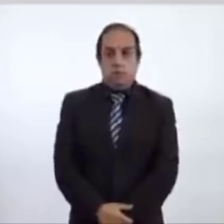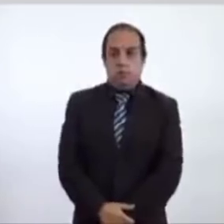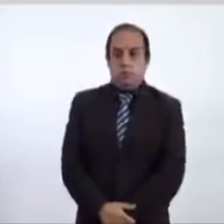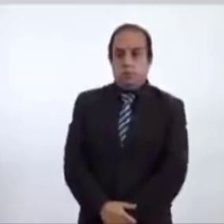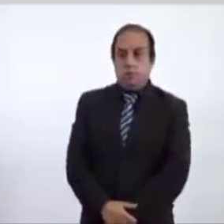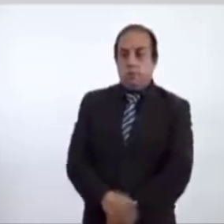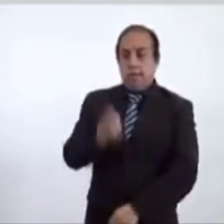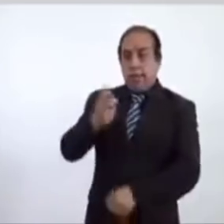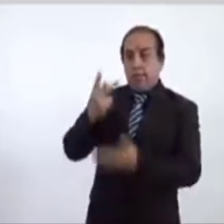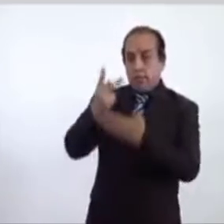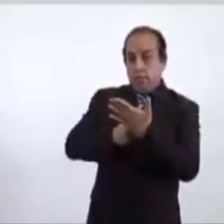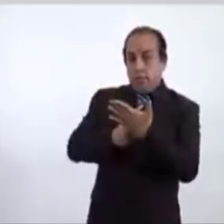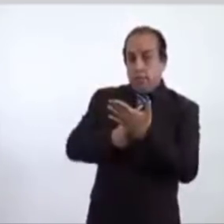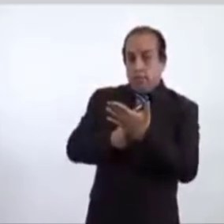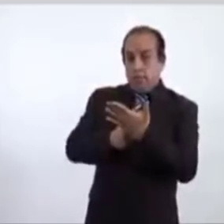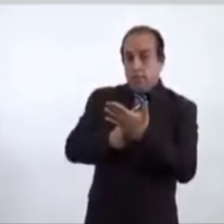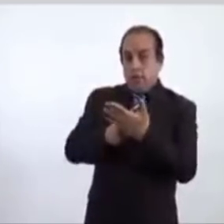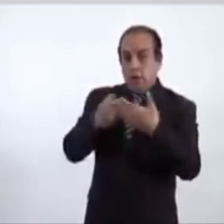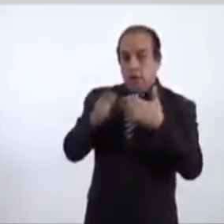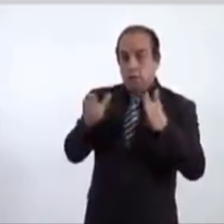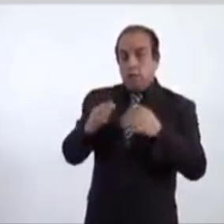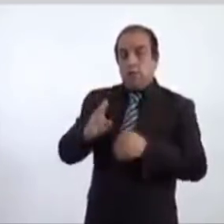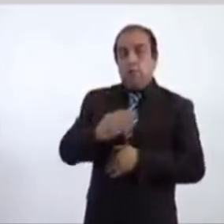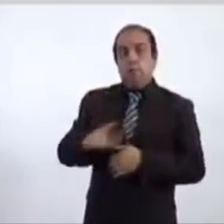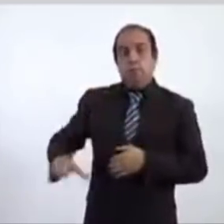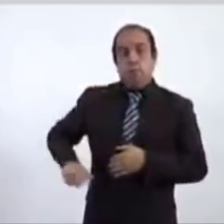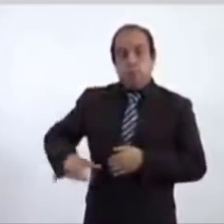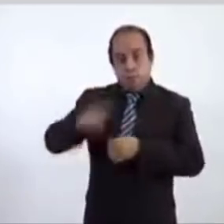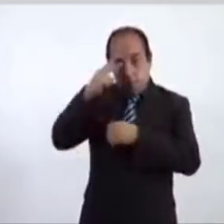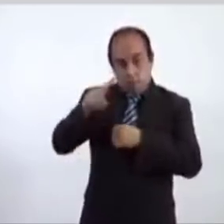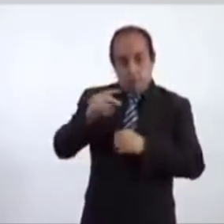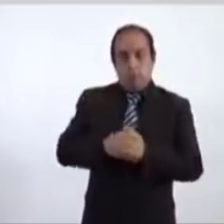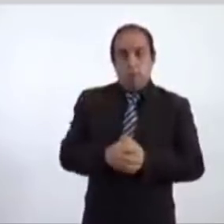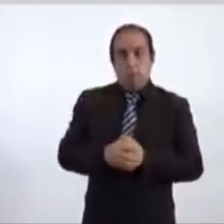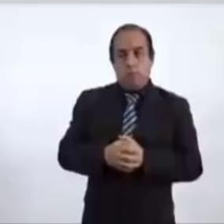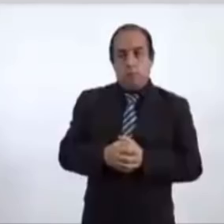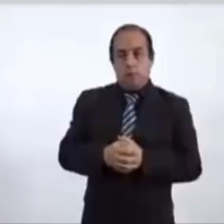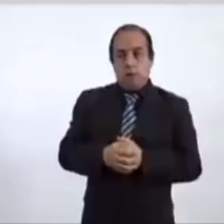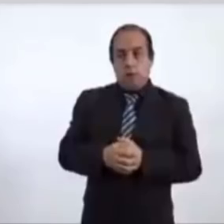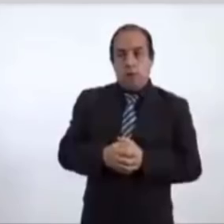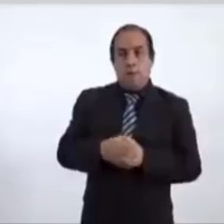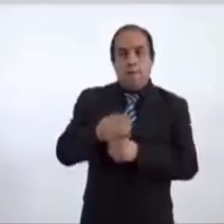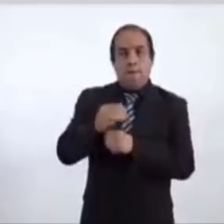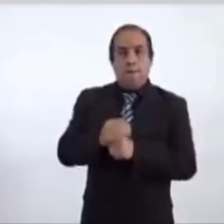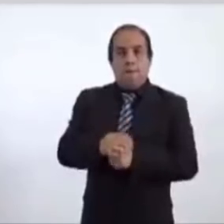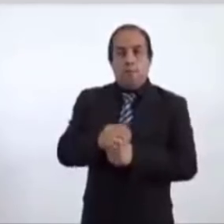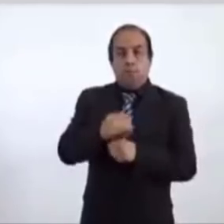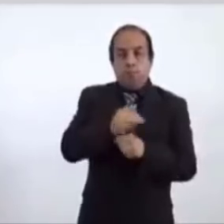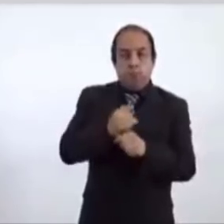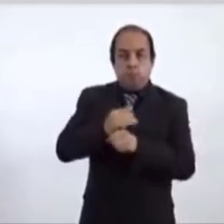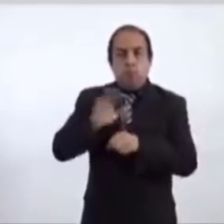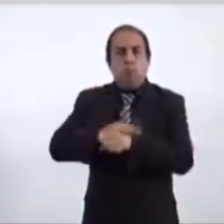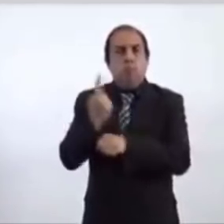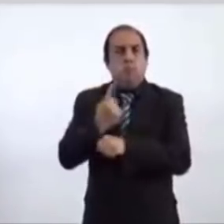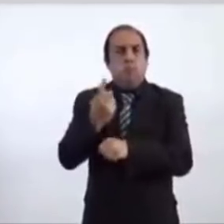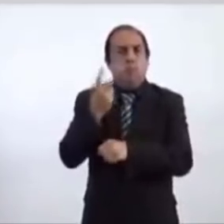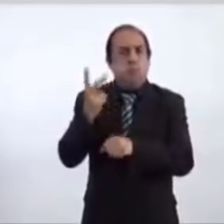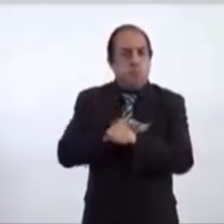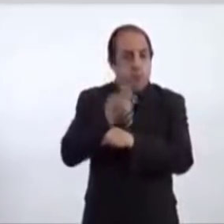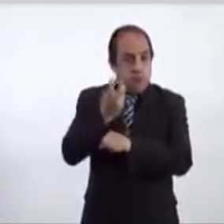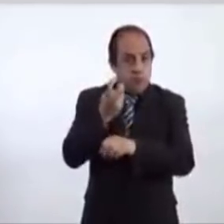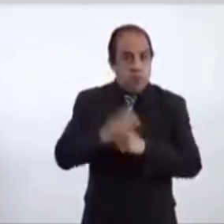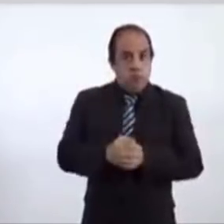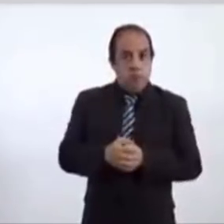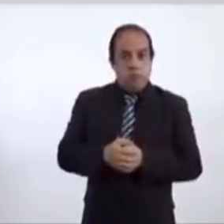Este es un programa que lanzó el Gobierno de México. Averiguamos exactamente por qué razón ocurrió así, pero de todas maneras no